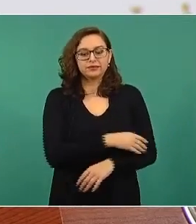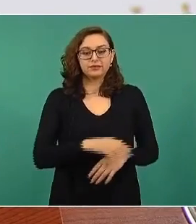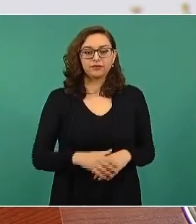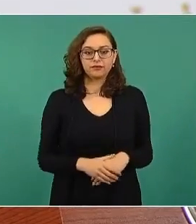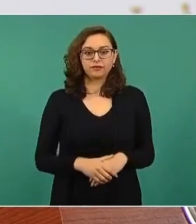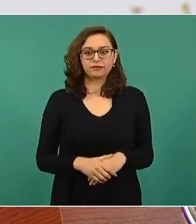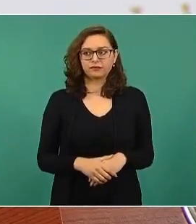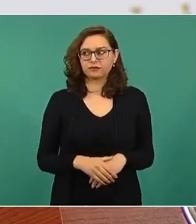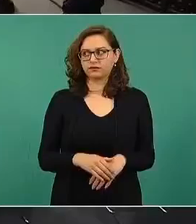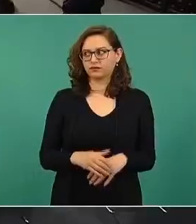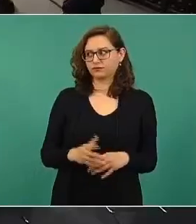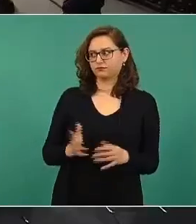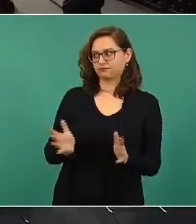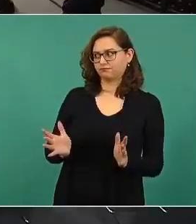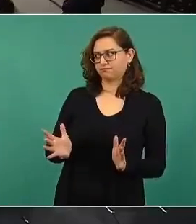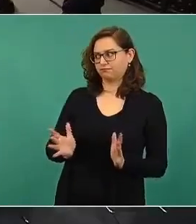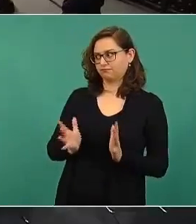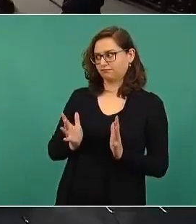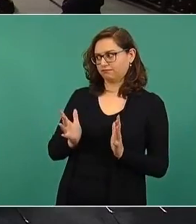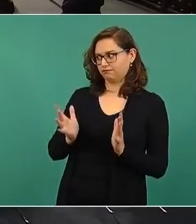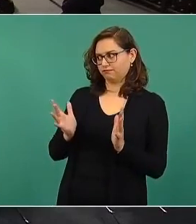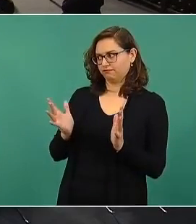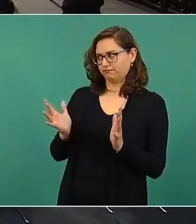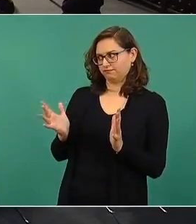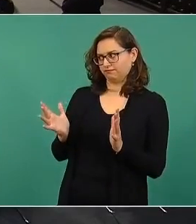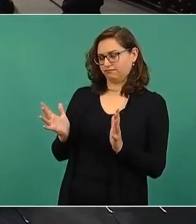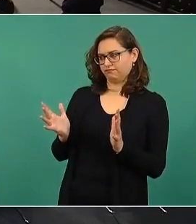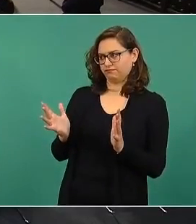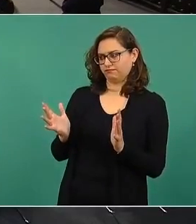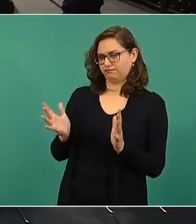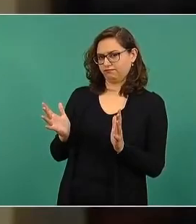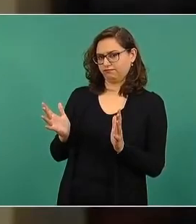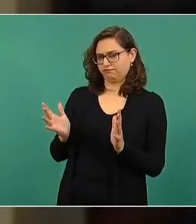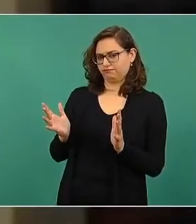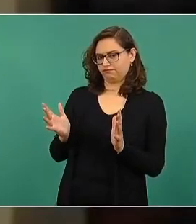Leti se me queda viendo